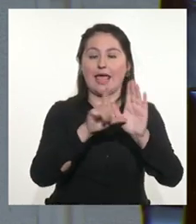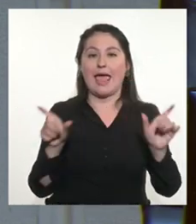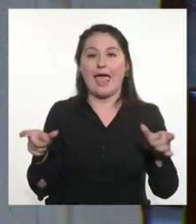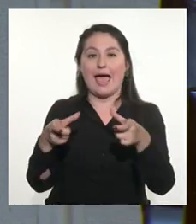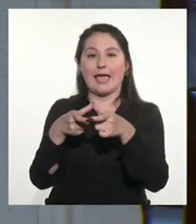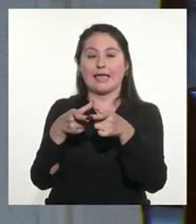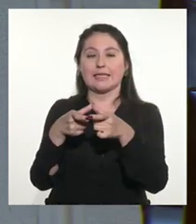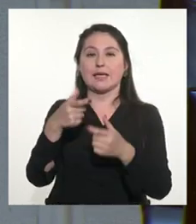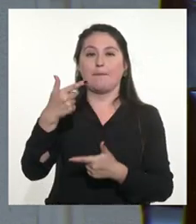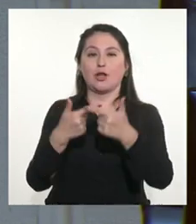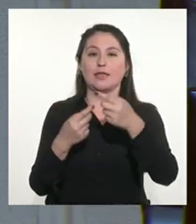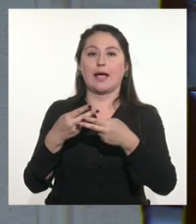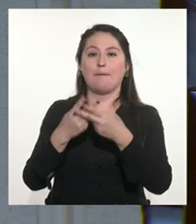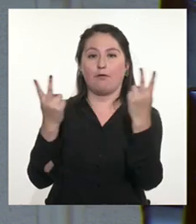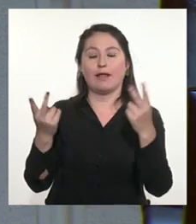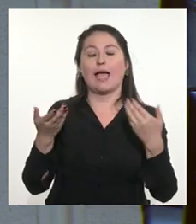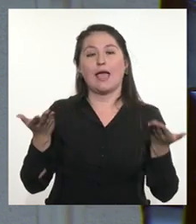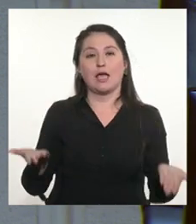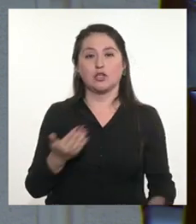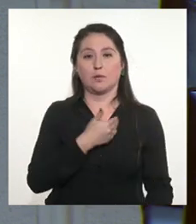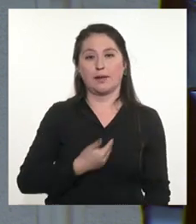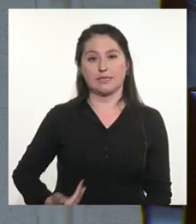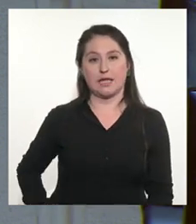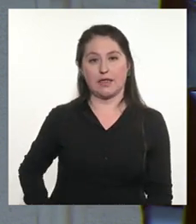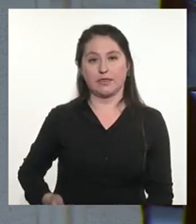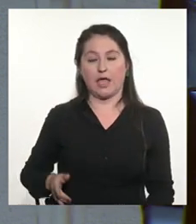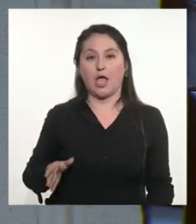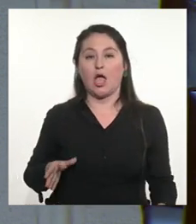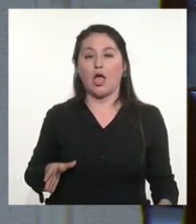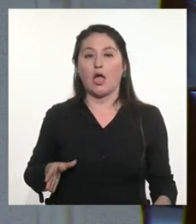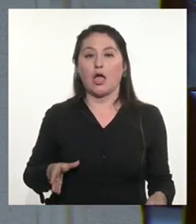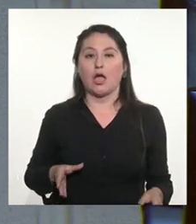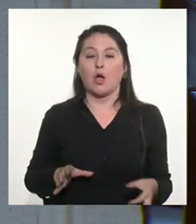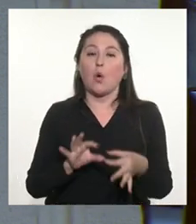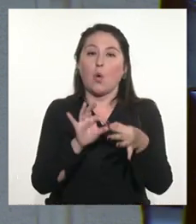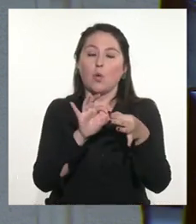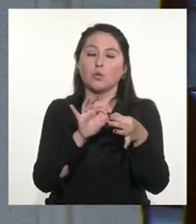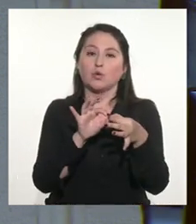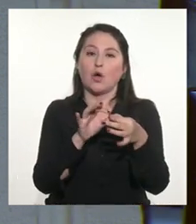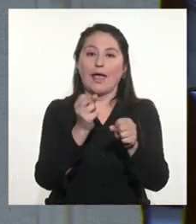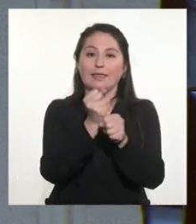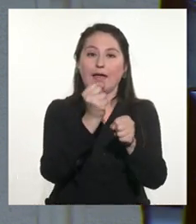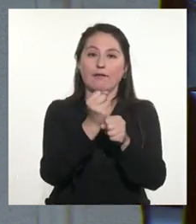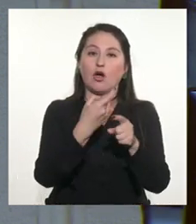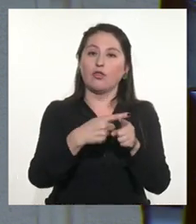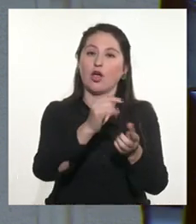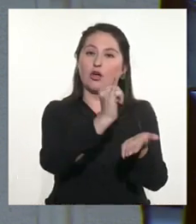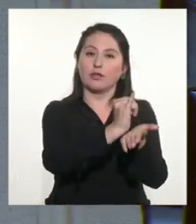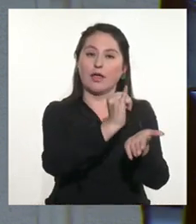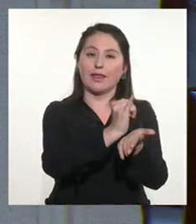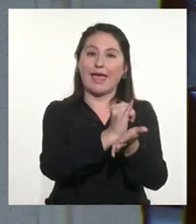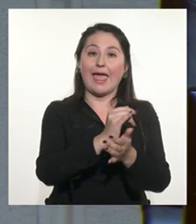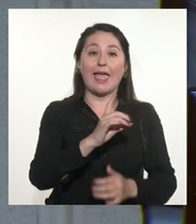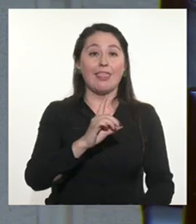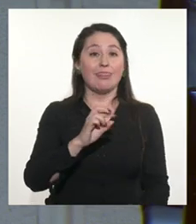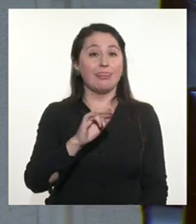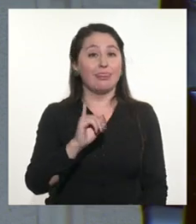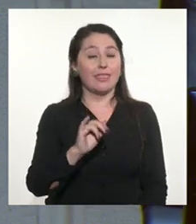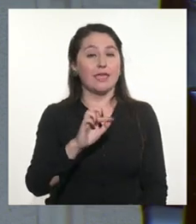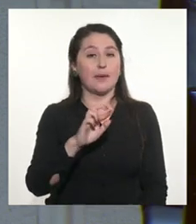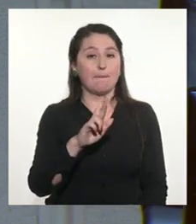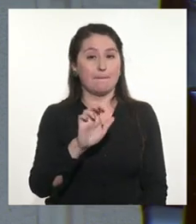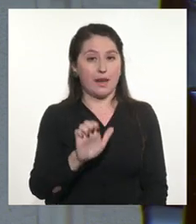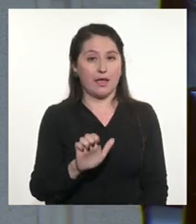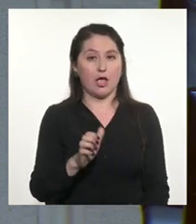públicas eso presidente en conjunto con el trabajo que hace en otra institución y hoy día como la dipres como